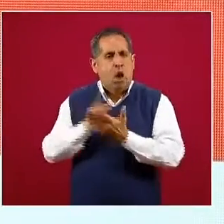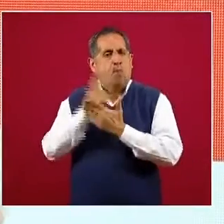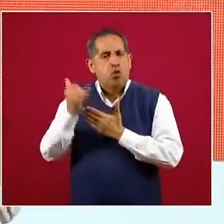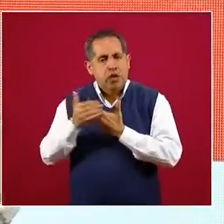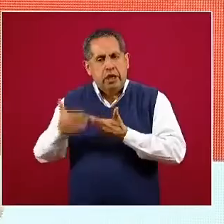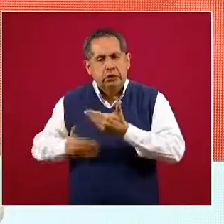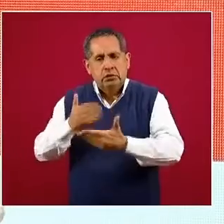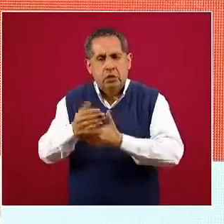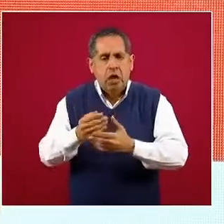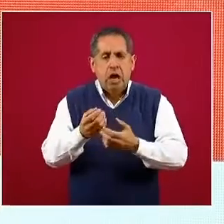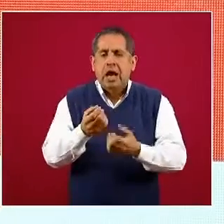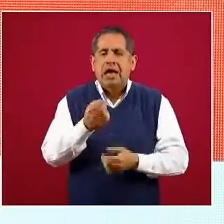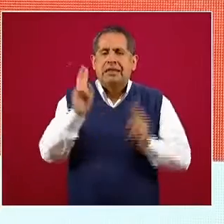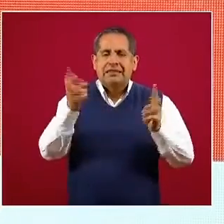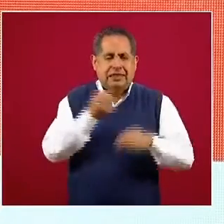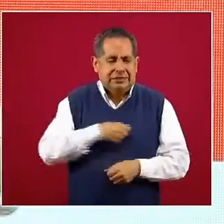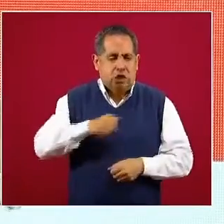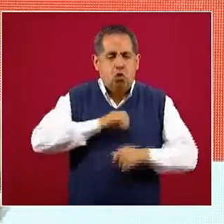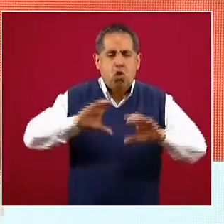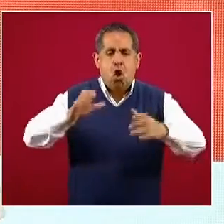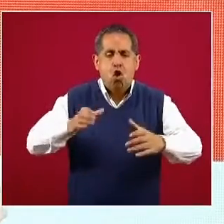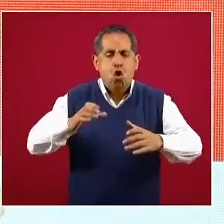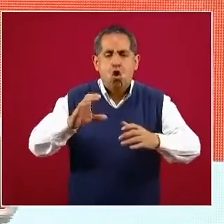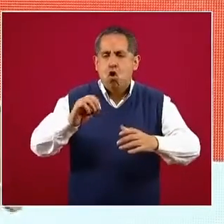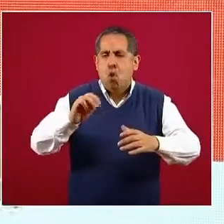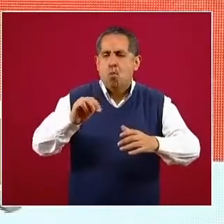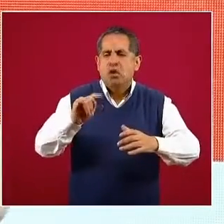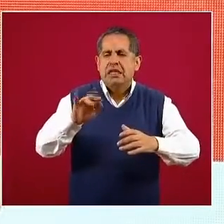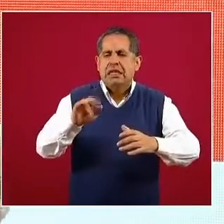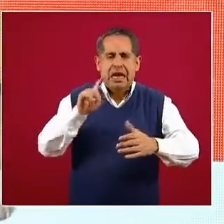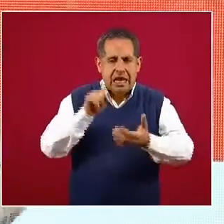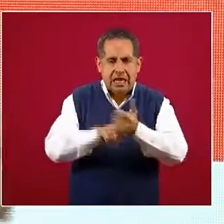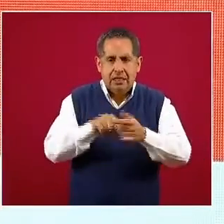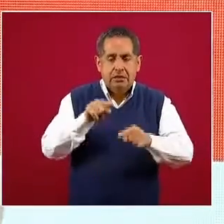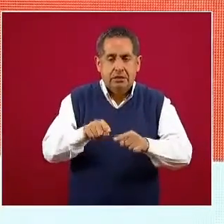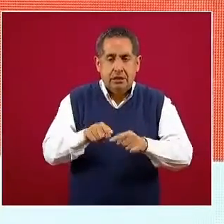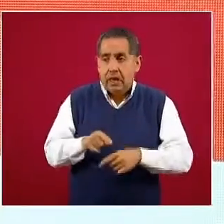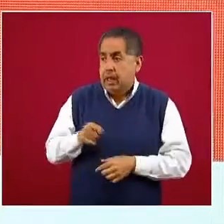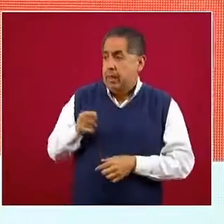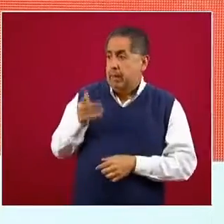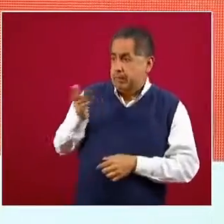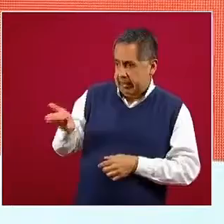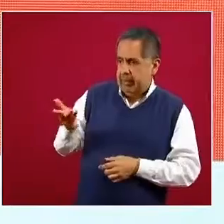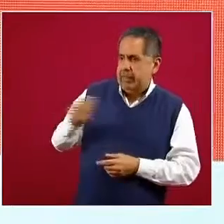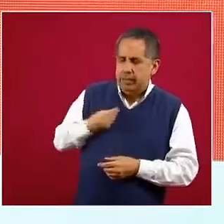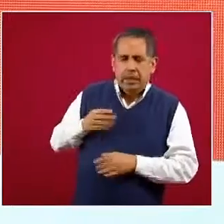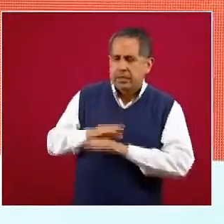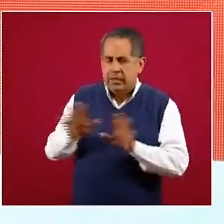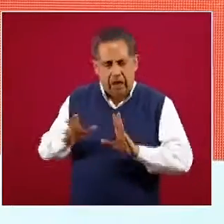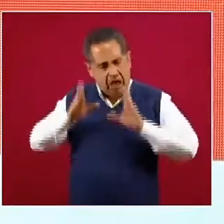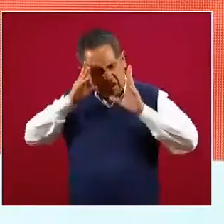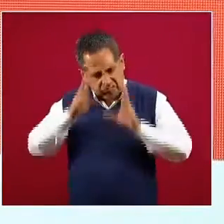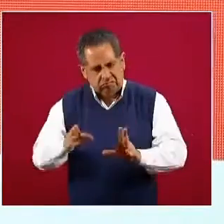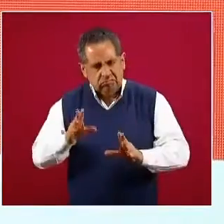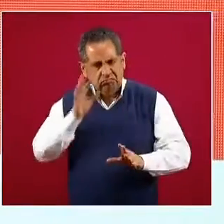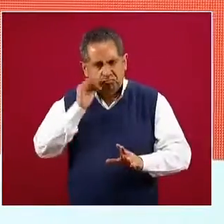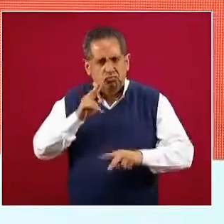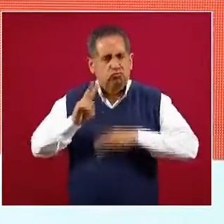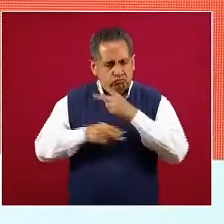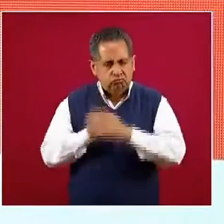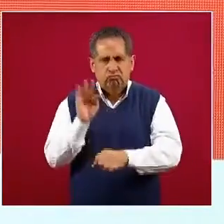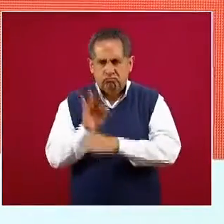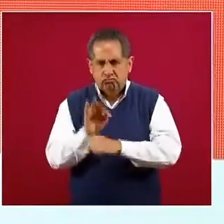un mensaje hacia los núcleos agrarios, hemos construido una red de comunicación a través de medios